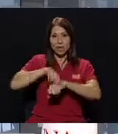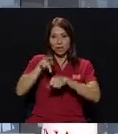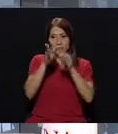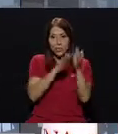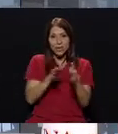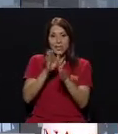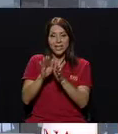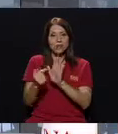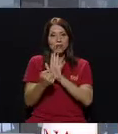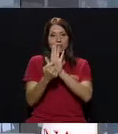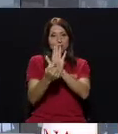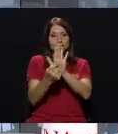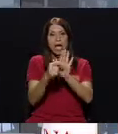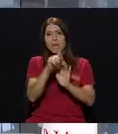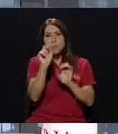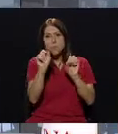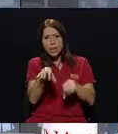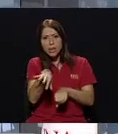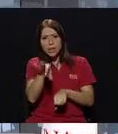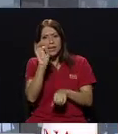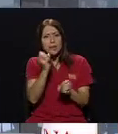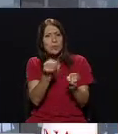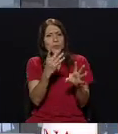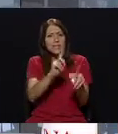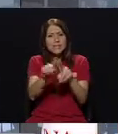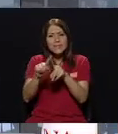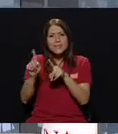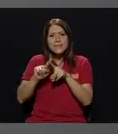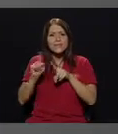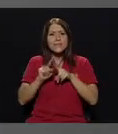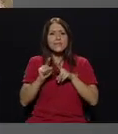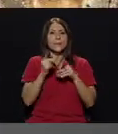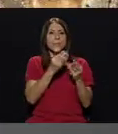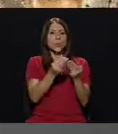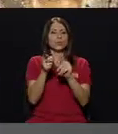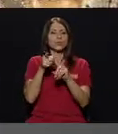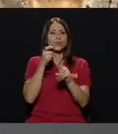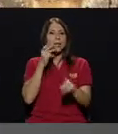podrá encontrar variedad de productos apícolas costarricenses.